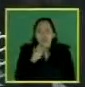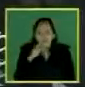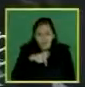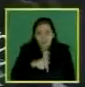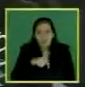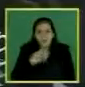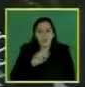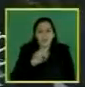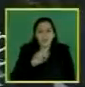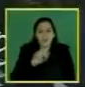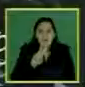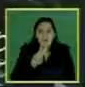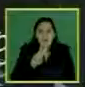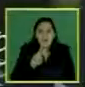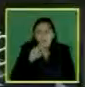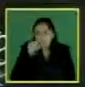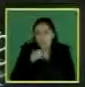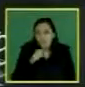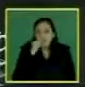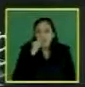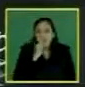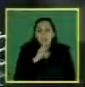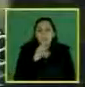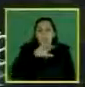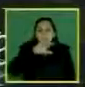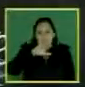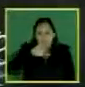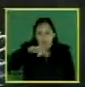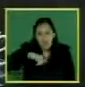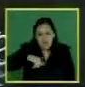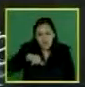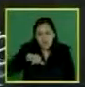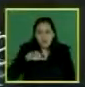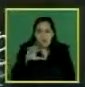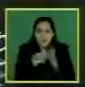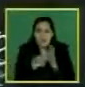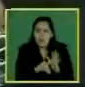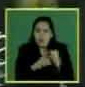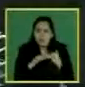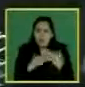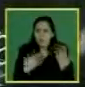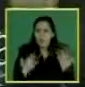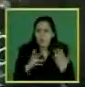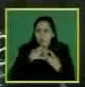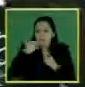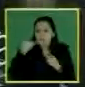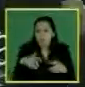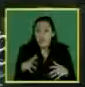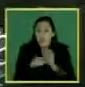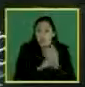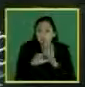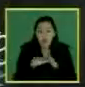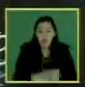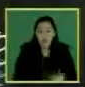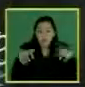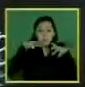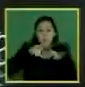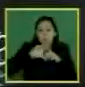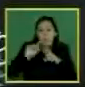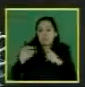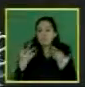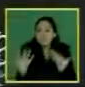José Antonio Páez. Porque es el tipo que sale de la que se humilde, termina siendo un ladrón. Todo el mundo sabe que salió millonario, hizo cualquier vagondería y